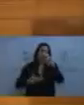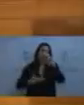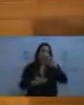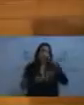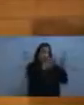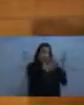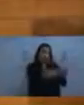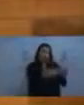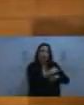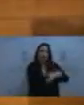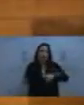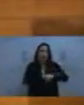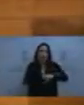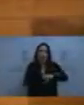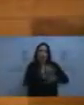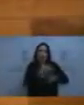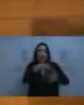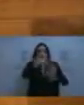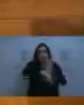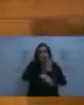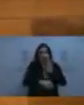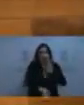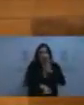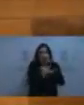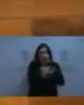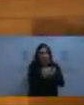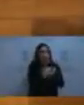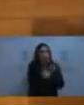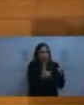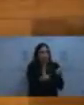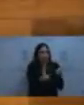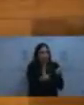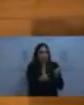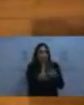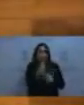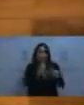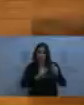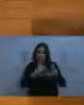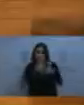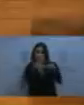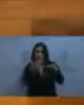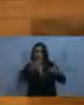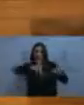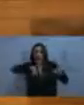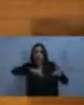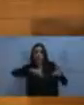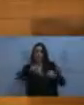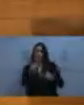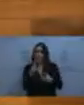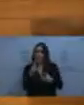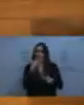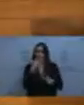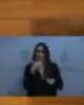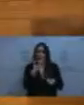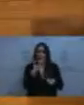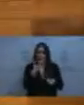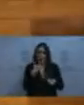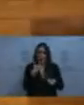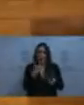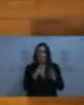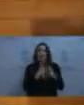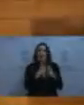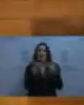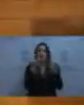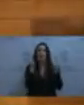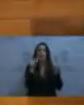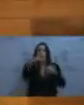y el Gobierno controle las normas que dicten. La sociedad asturiana y nosotros tenemos derecho a conocer quiénes conforman el sector público en